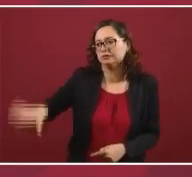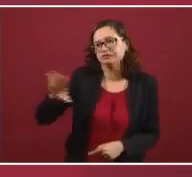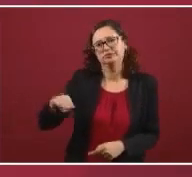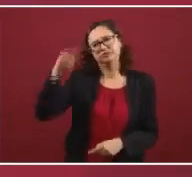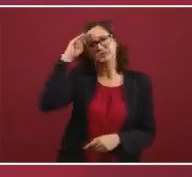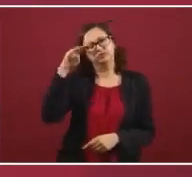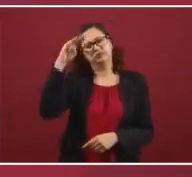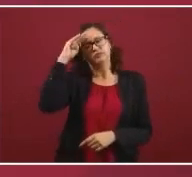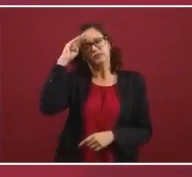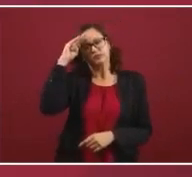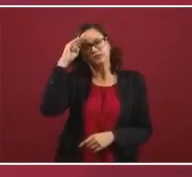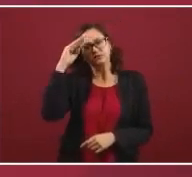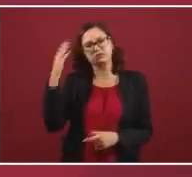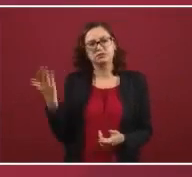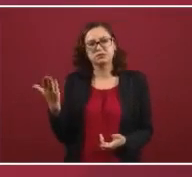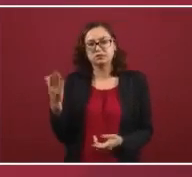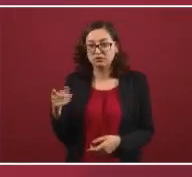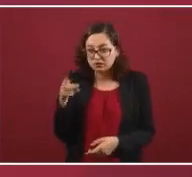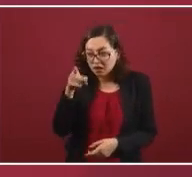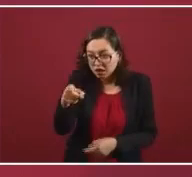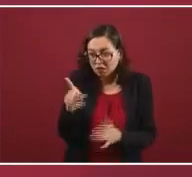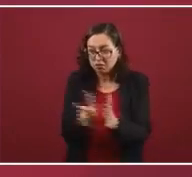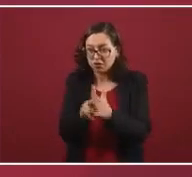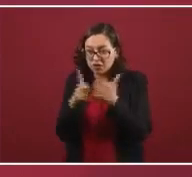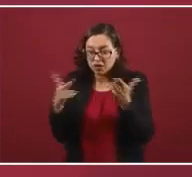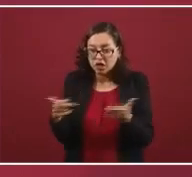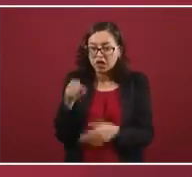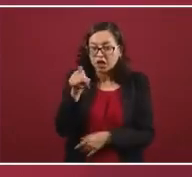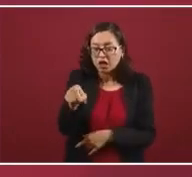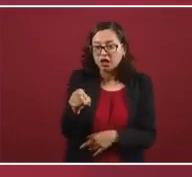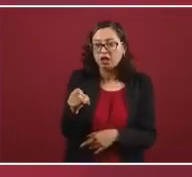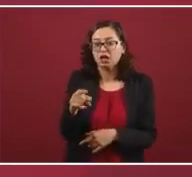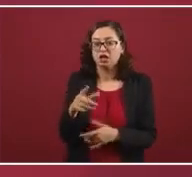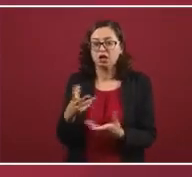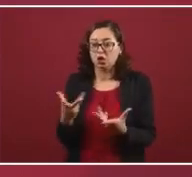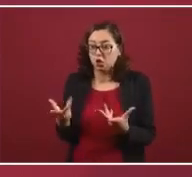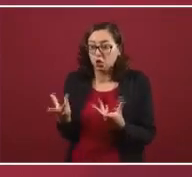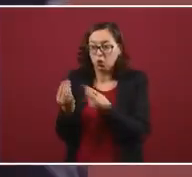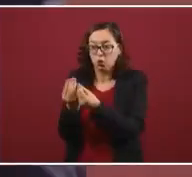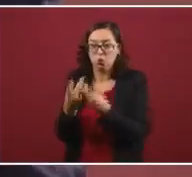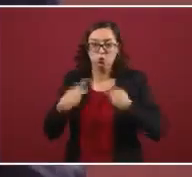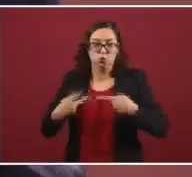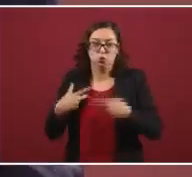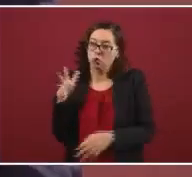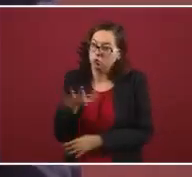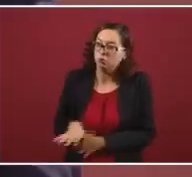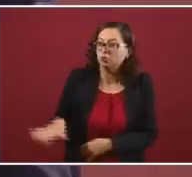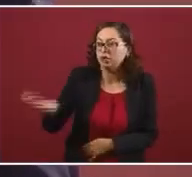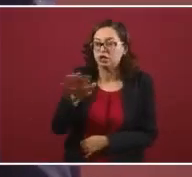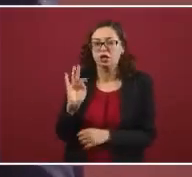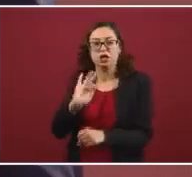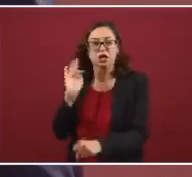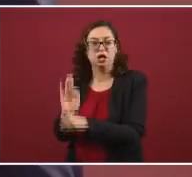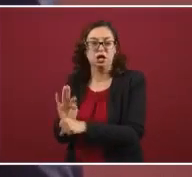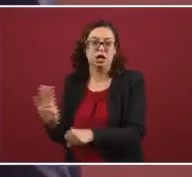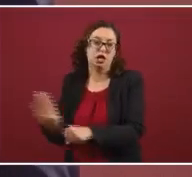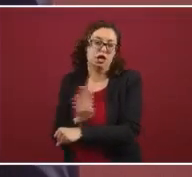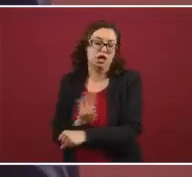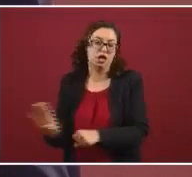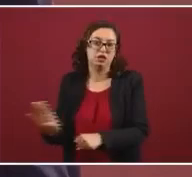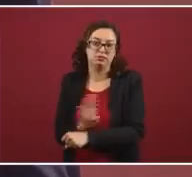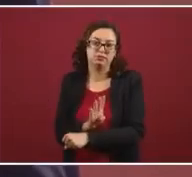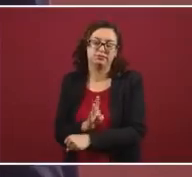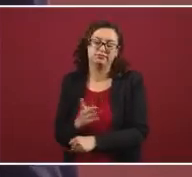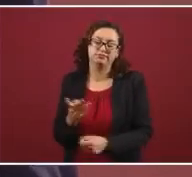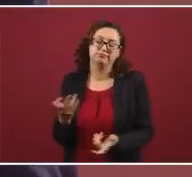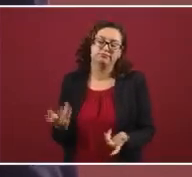de que esos medios están a favor de las causas que nosotros